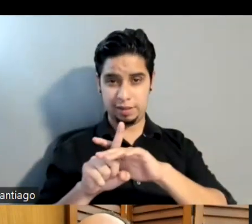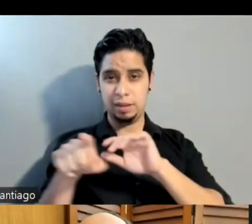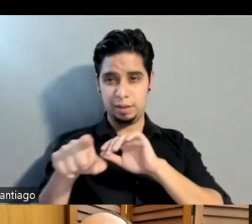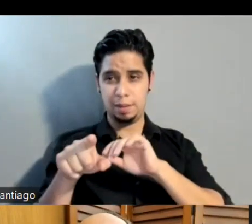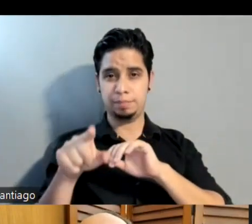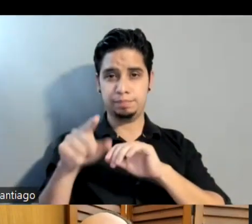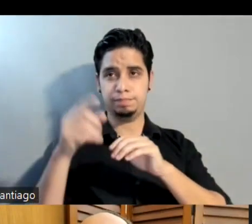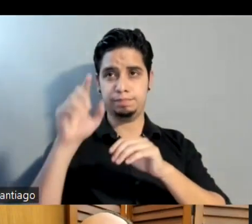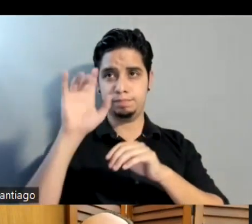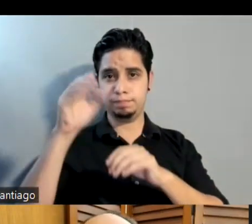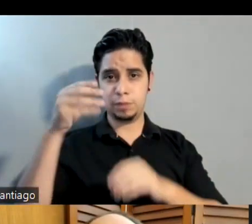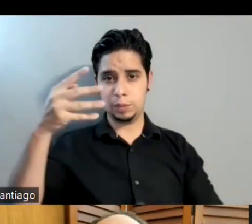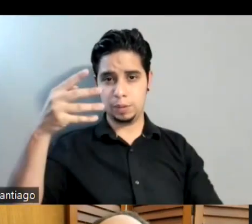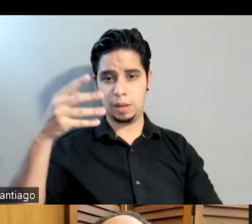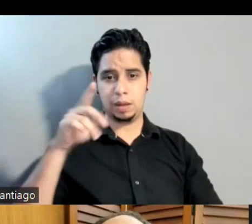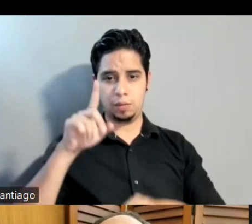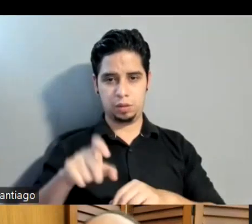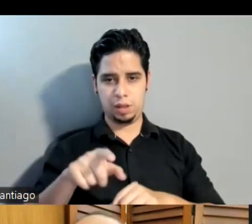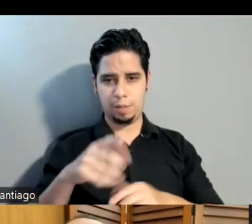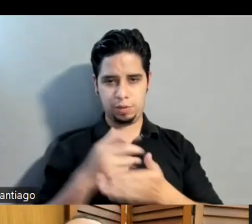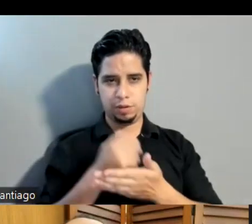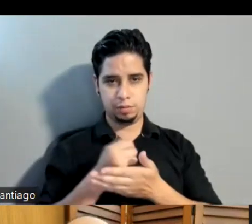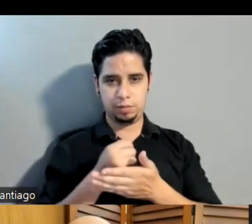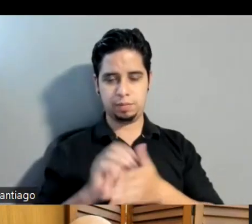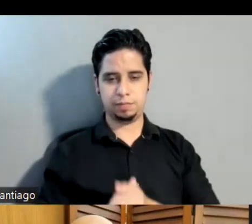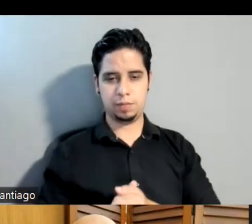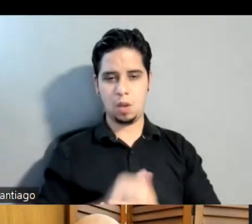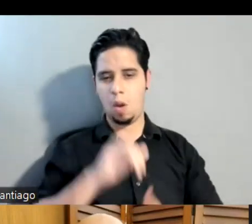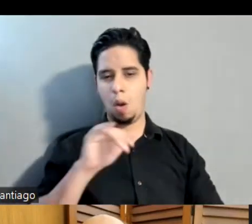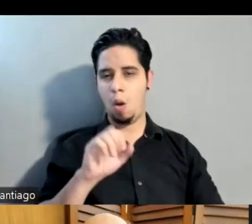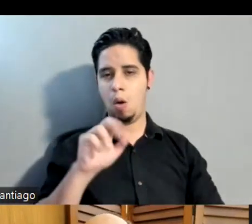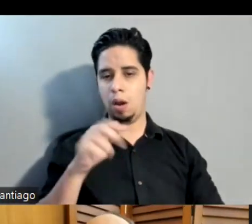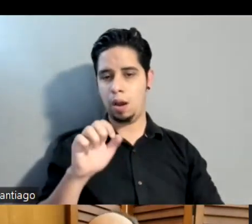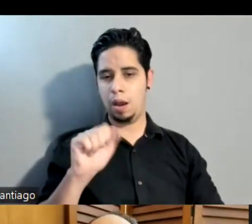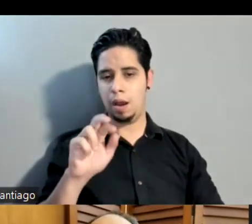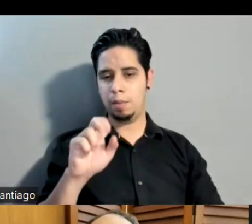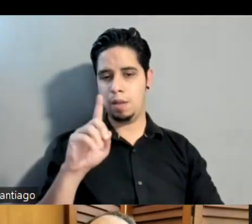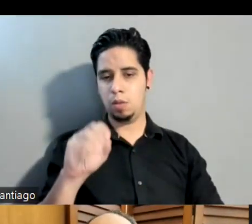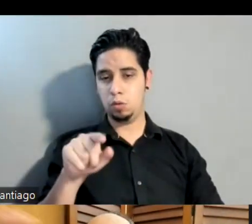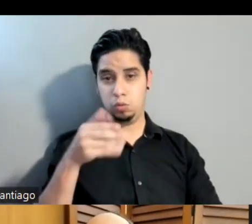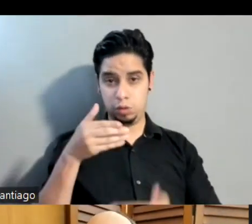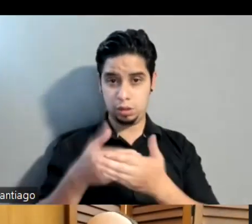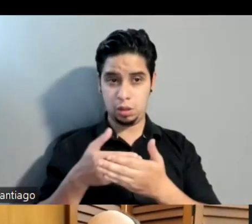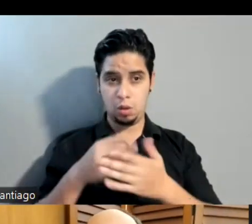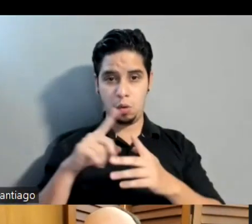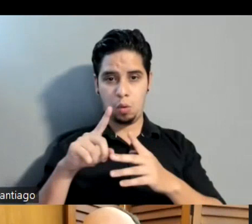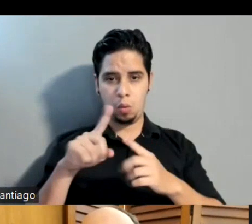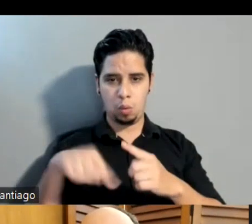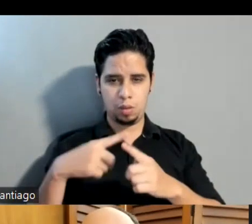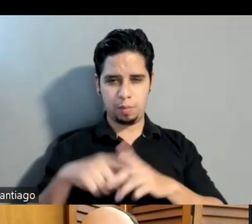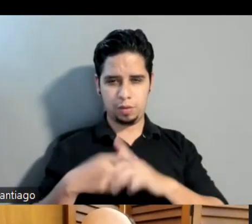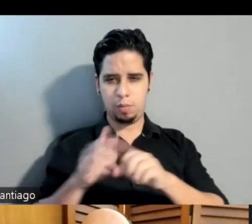a preguntarle a nuestro invitado. Que fíjate, Jorge Armando, tú viniste a Arte Fusión, pero empezando la pandemia, ¿te